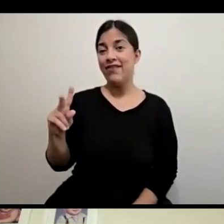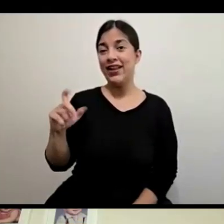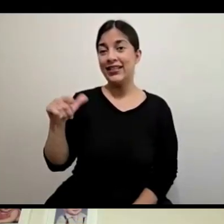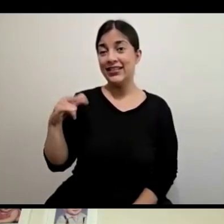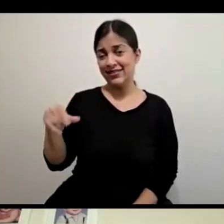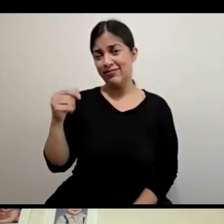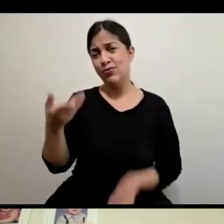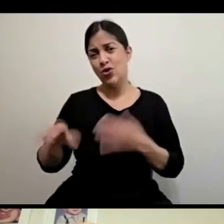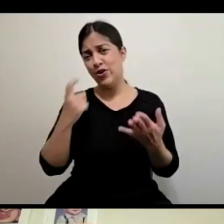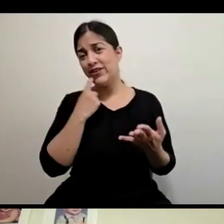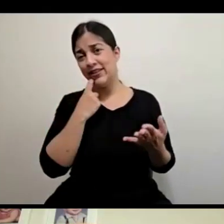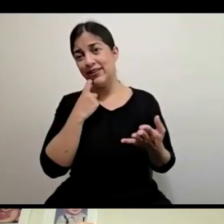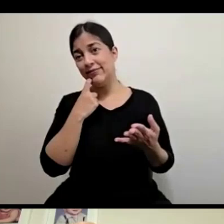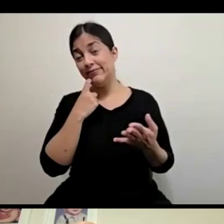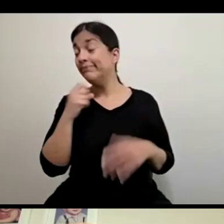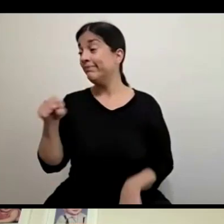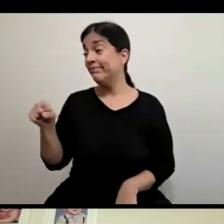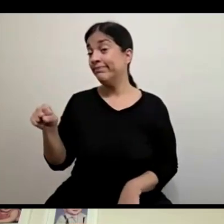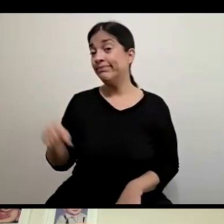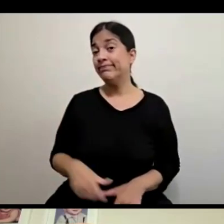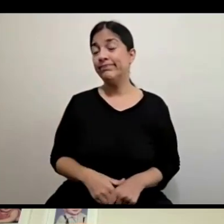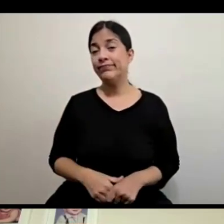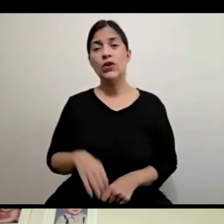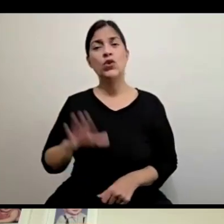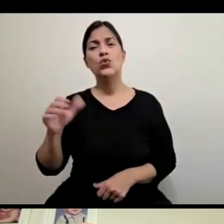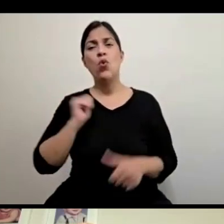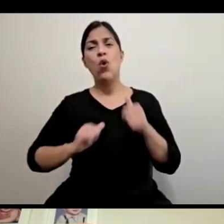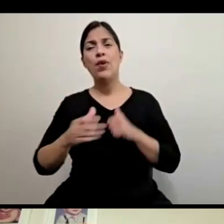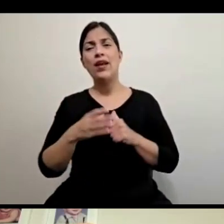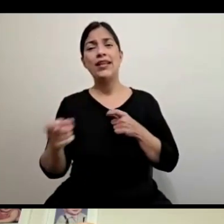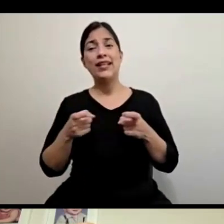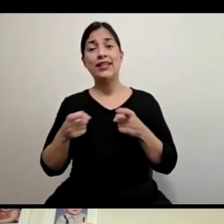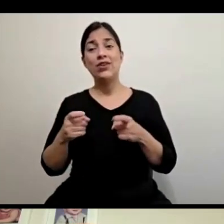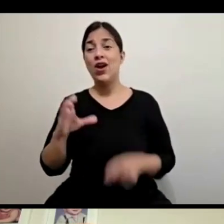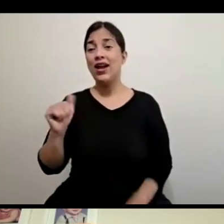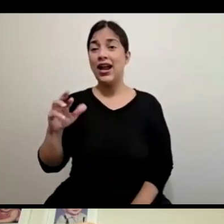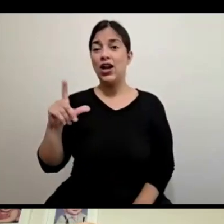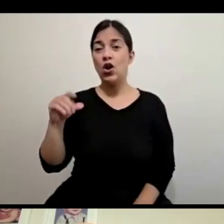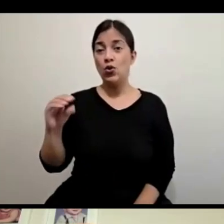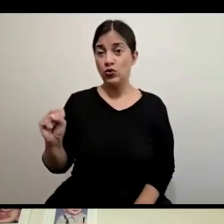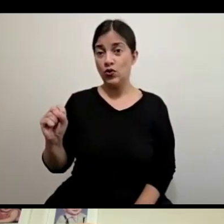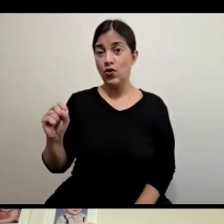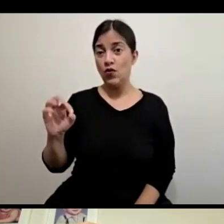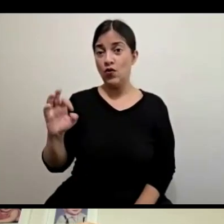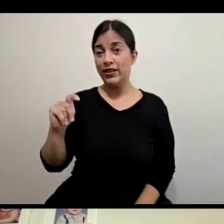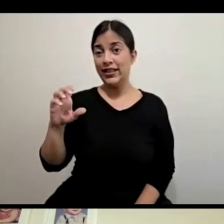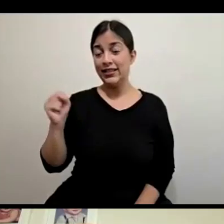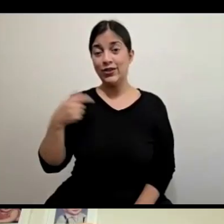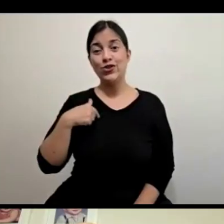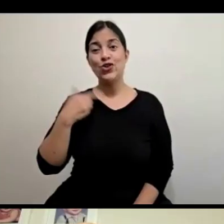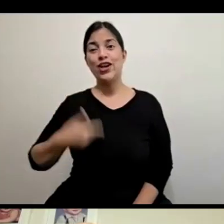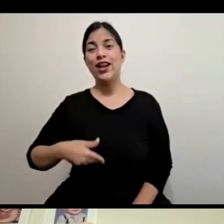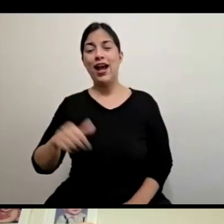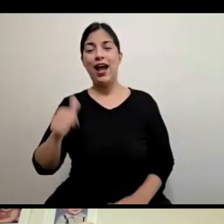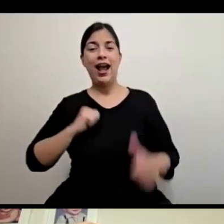fallecida. Ajá, sí. Su obra de dirección fue de Carlos Fuentes, El Tuerto es Rey, y yo era el actor masculino,